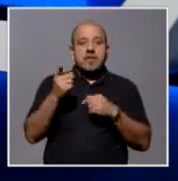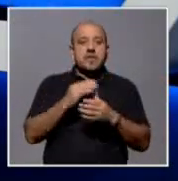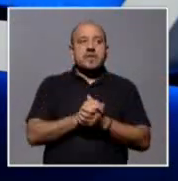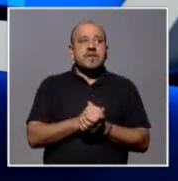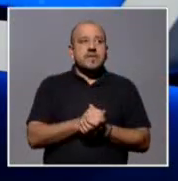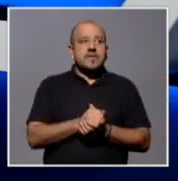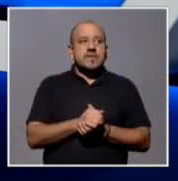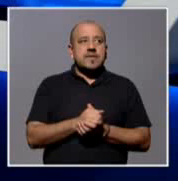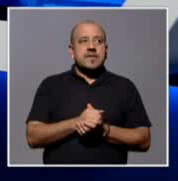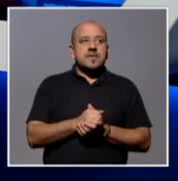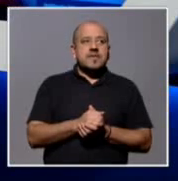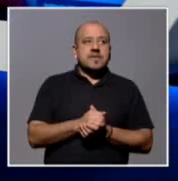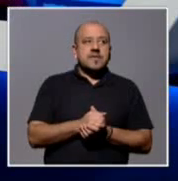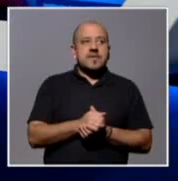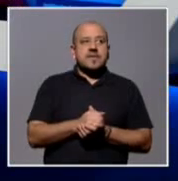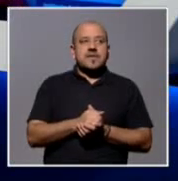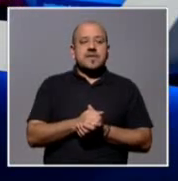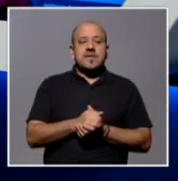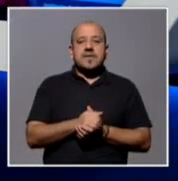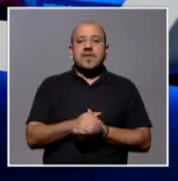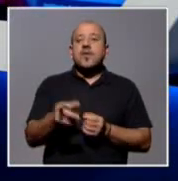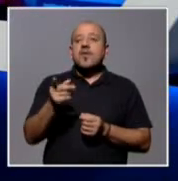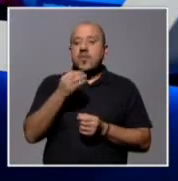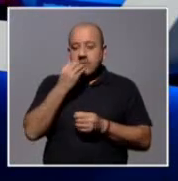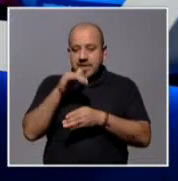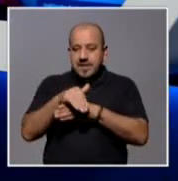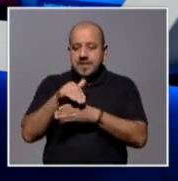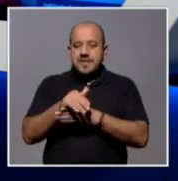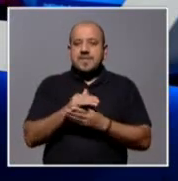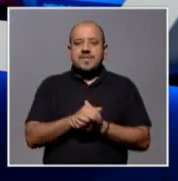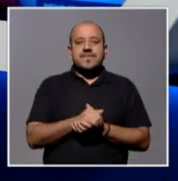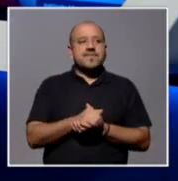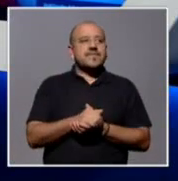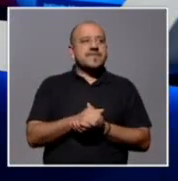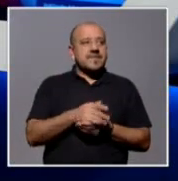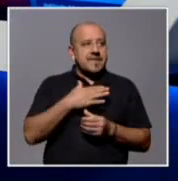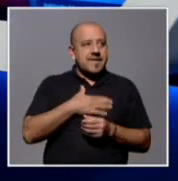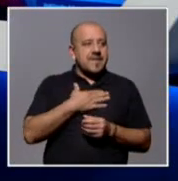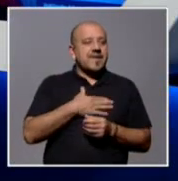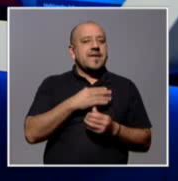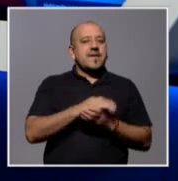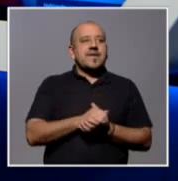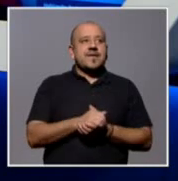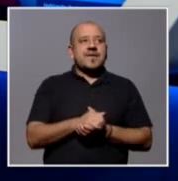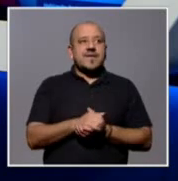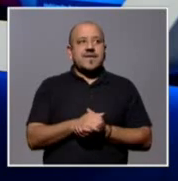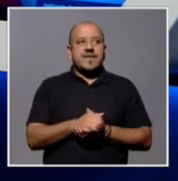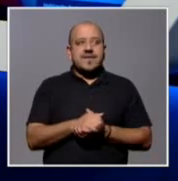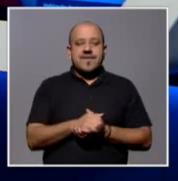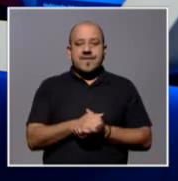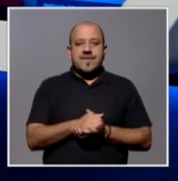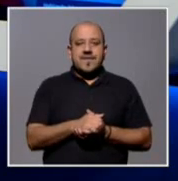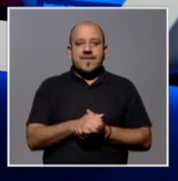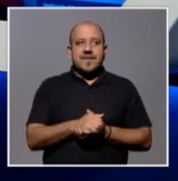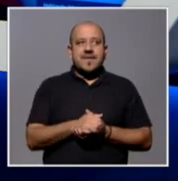buenas tardes. Hola, ¿cómo estás, Noelia? ¿Qué tal? Buenas tardes. Muy bien, ¿y tú? Bien, todo bien.